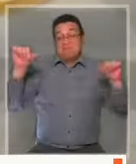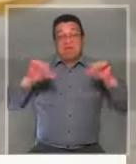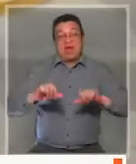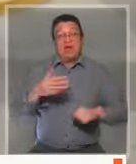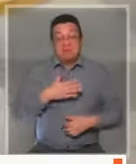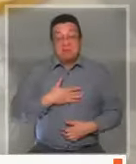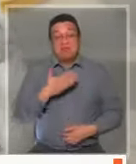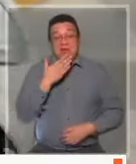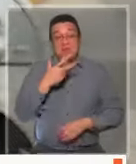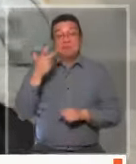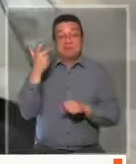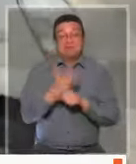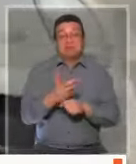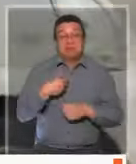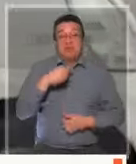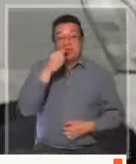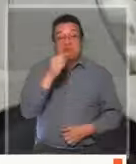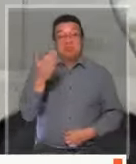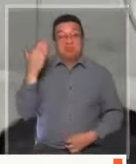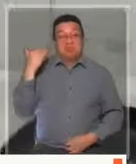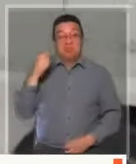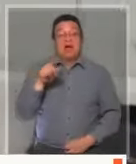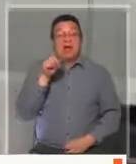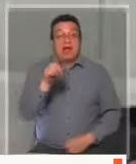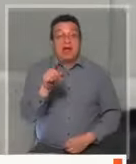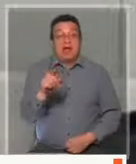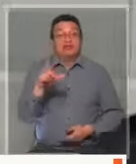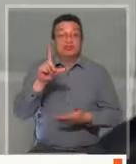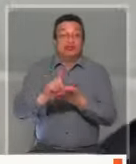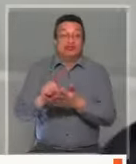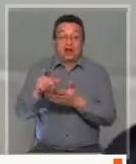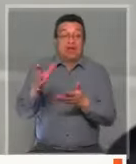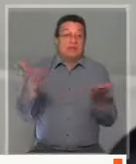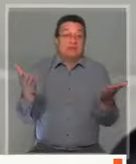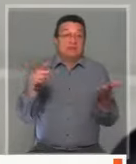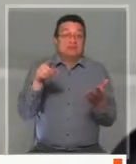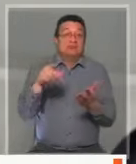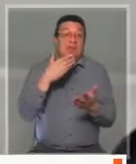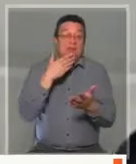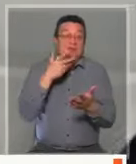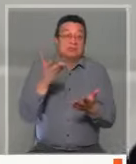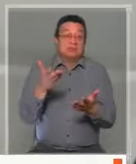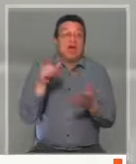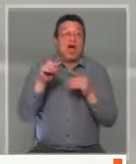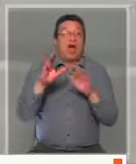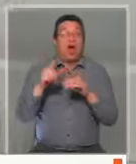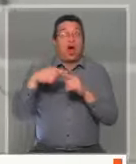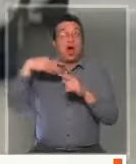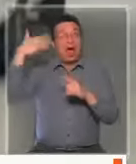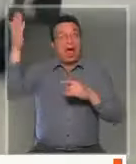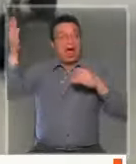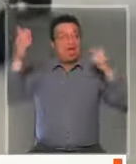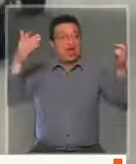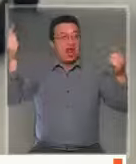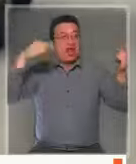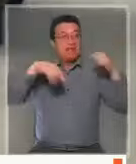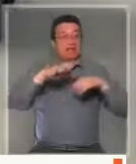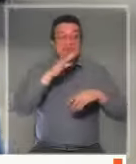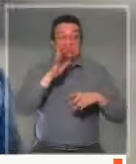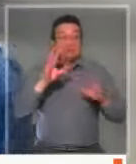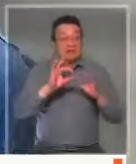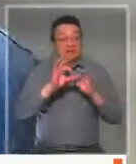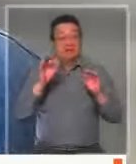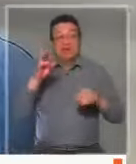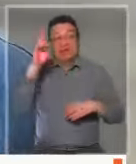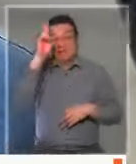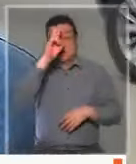robaron hace poquito. Y esto no pasaba acá. No sé si la gente afuera, no sé. Inusual.